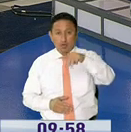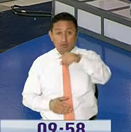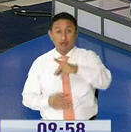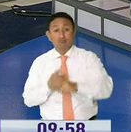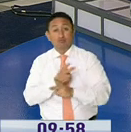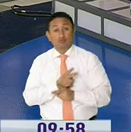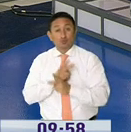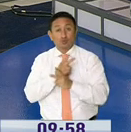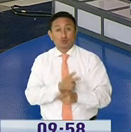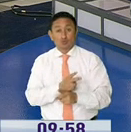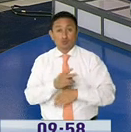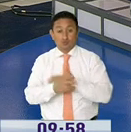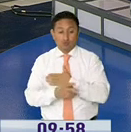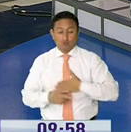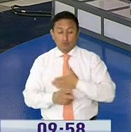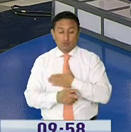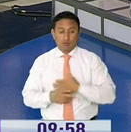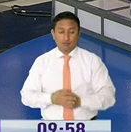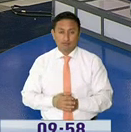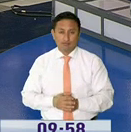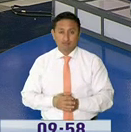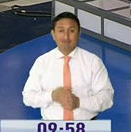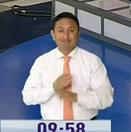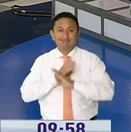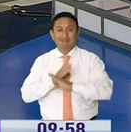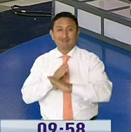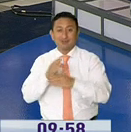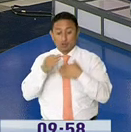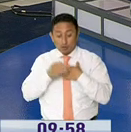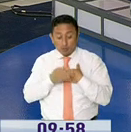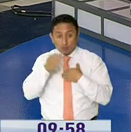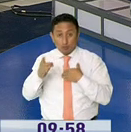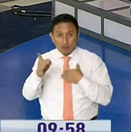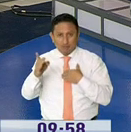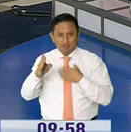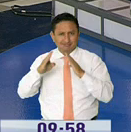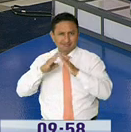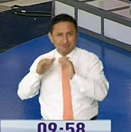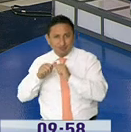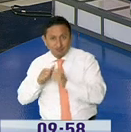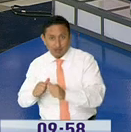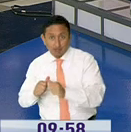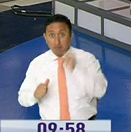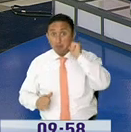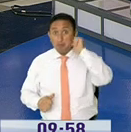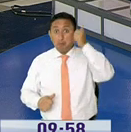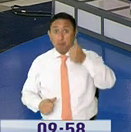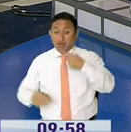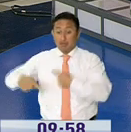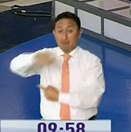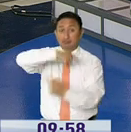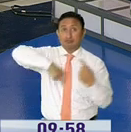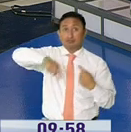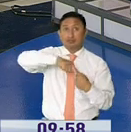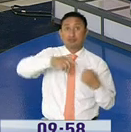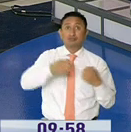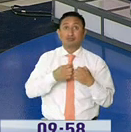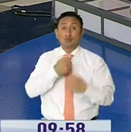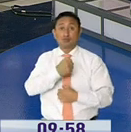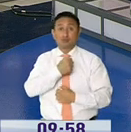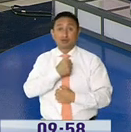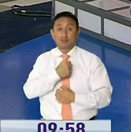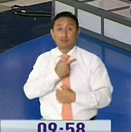medidas necesarias para que enfrente a este virus, sobre todo, quedarse en casa. Mañana estarán de regreso todo el equipo